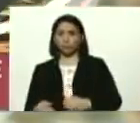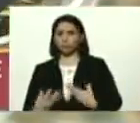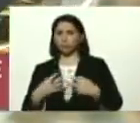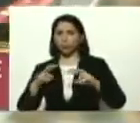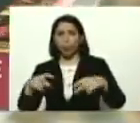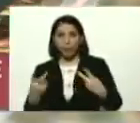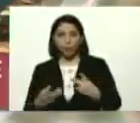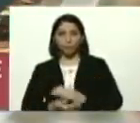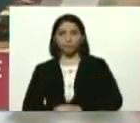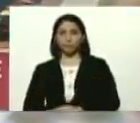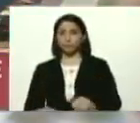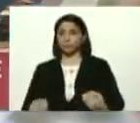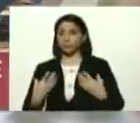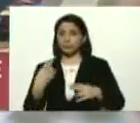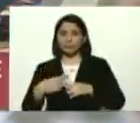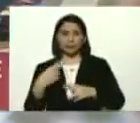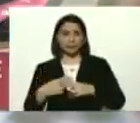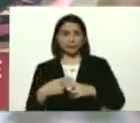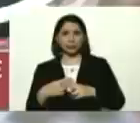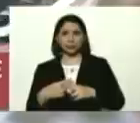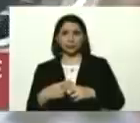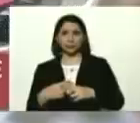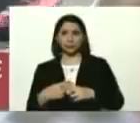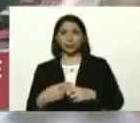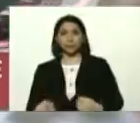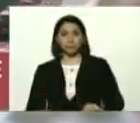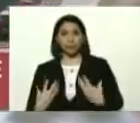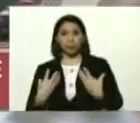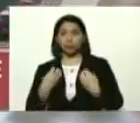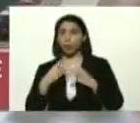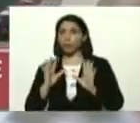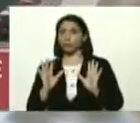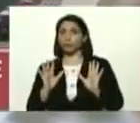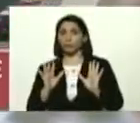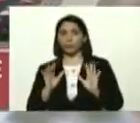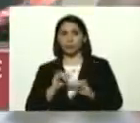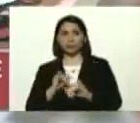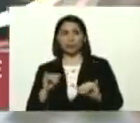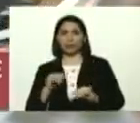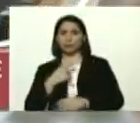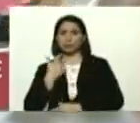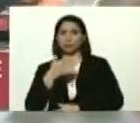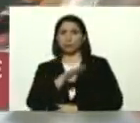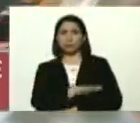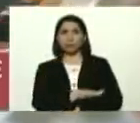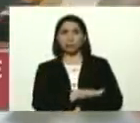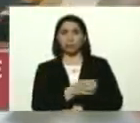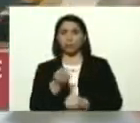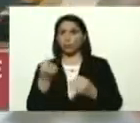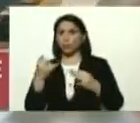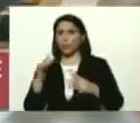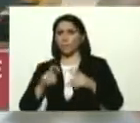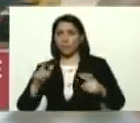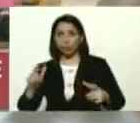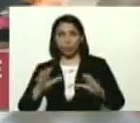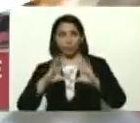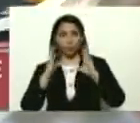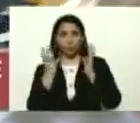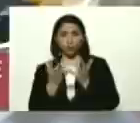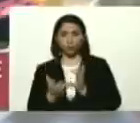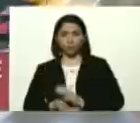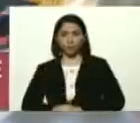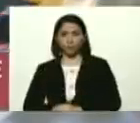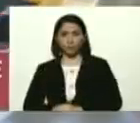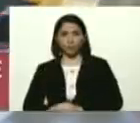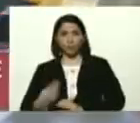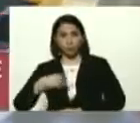nuevo, es un virus peligroso, es un virus, bueno, que ya ha cobrado la vida de muchas personas en el mundo y en